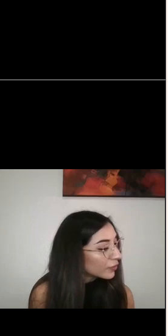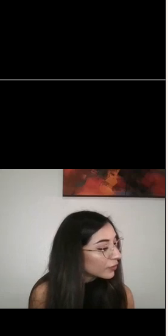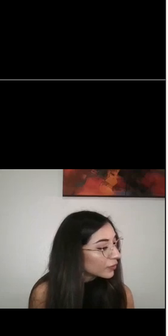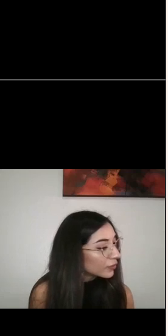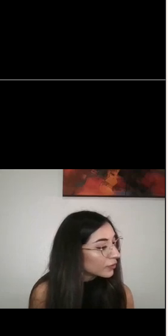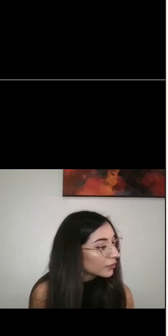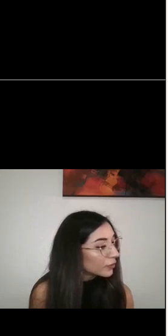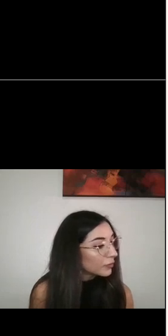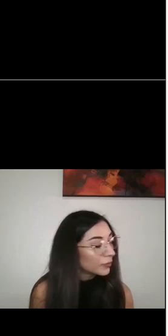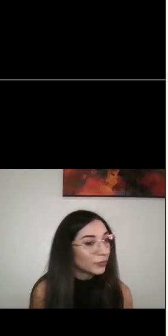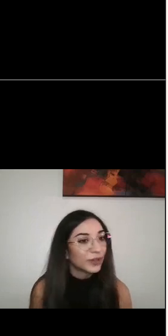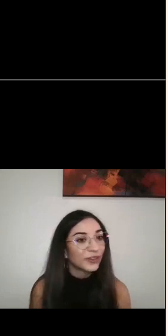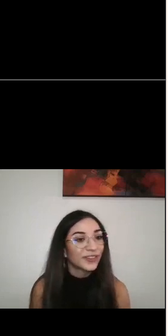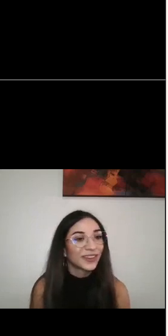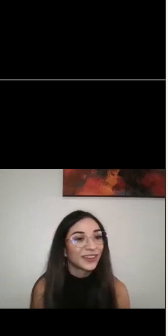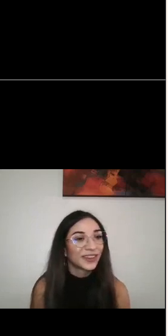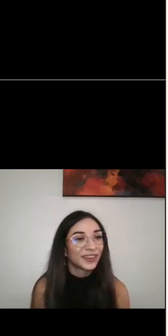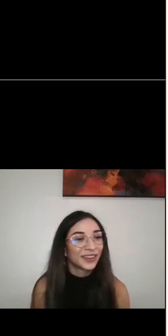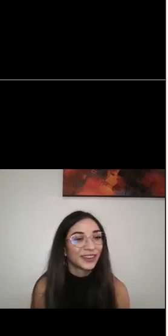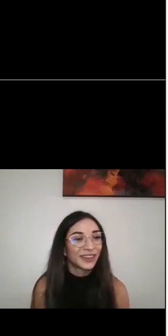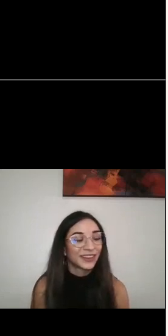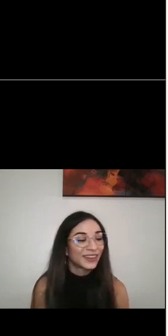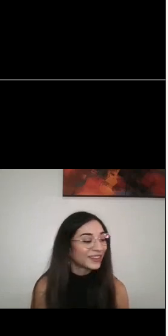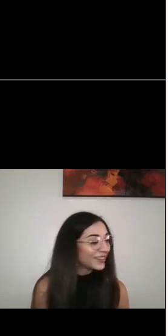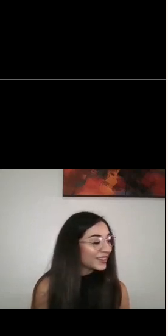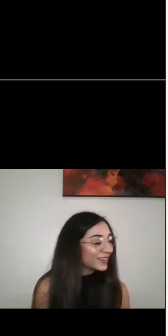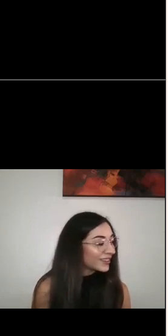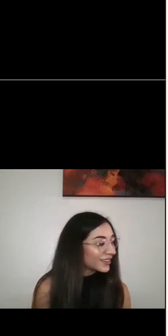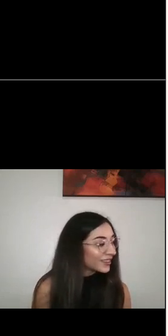las... Perdón.